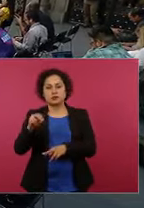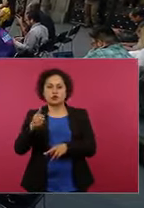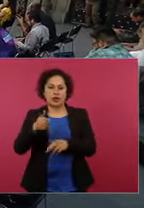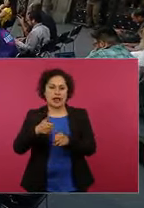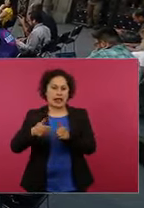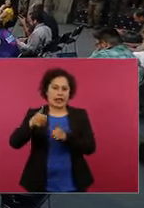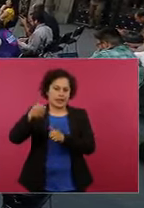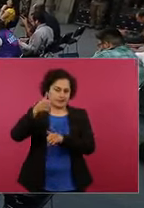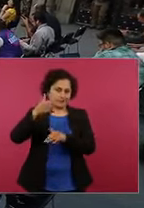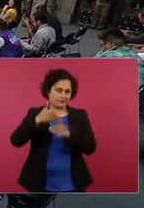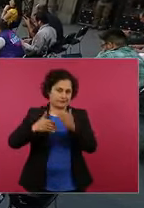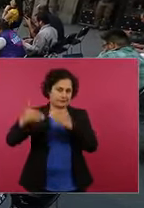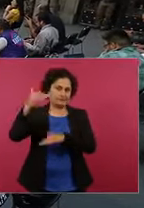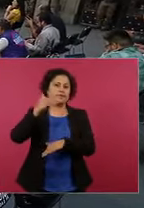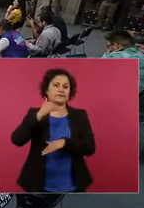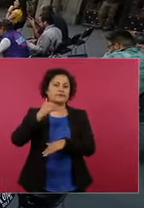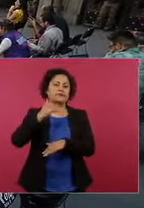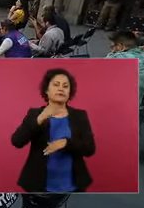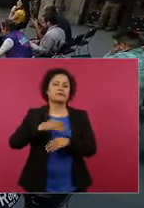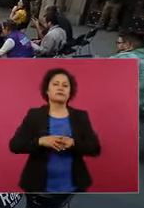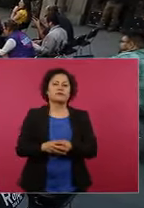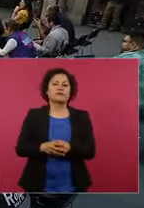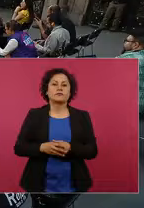el grande, porque se fueron.